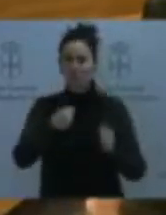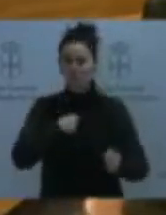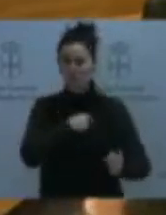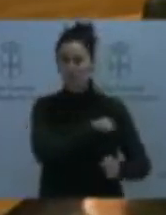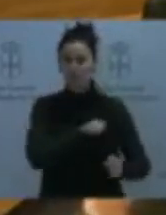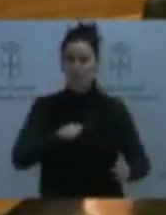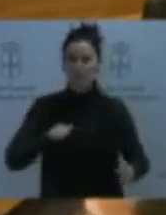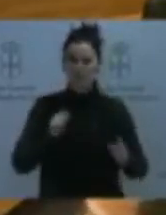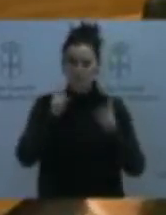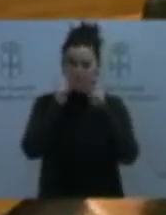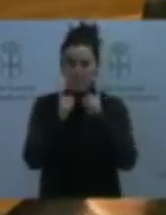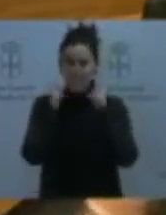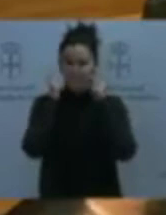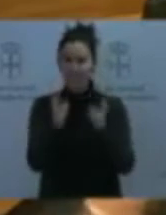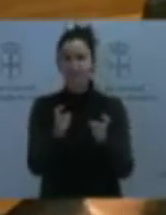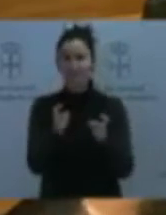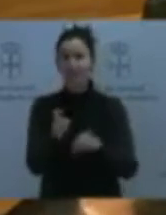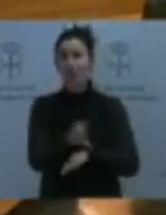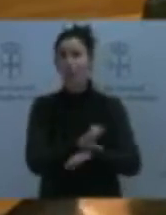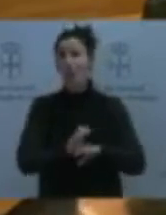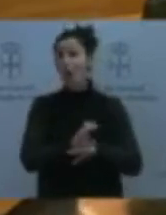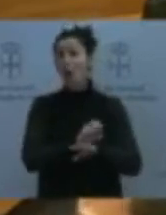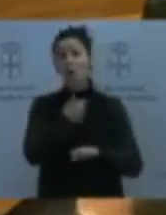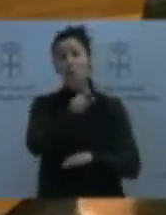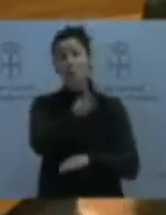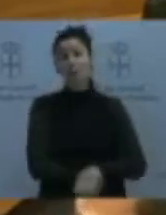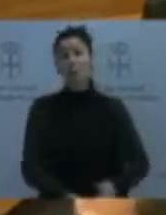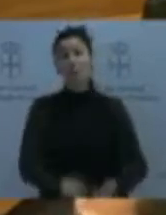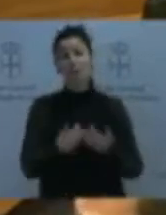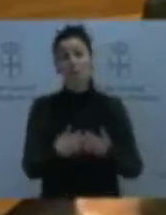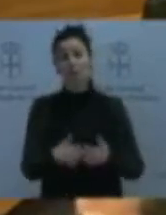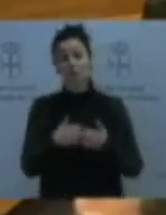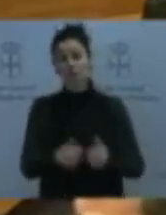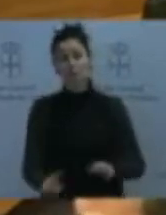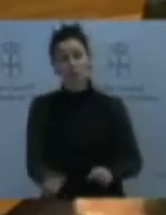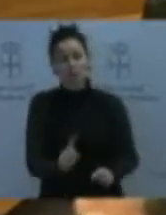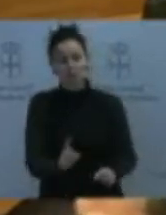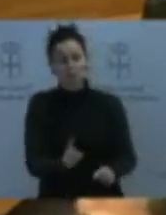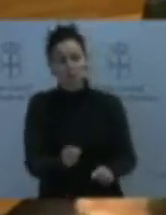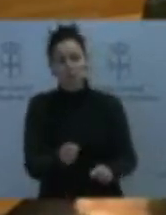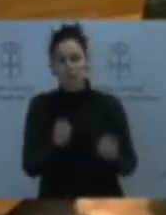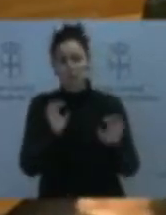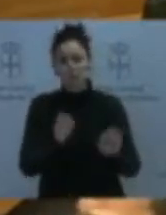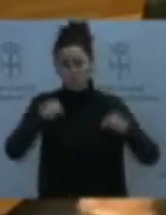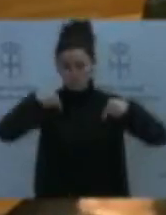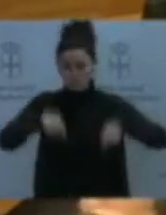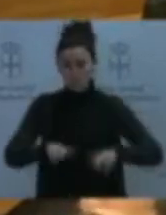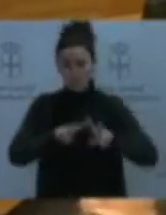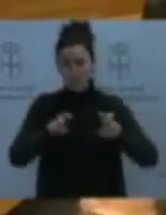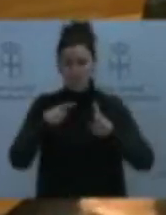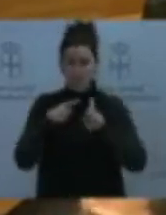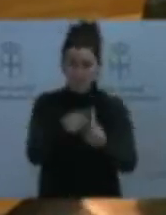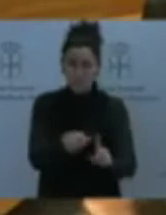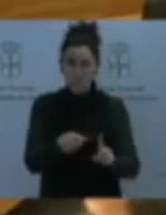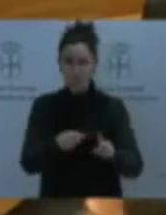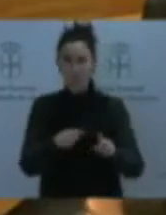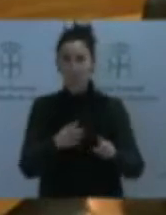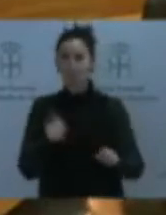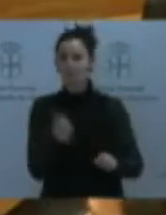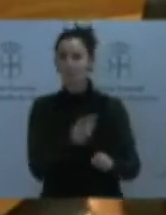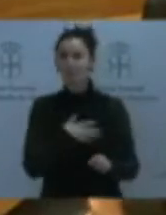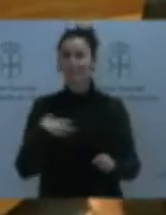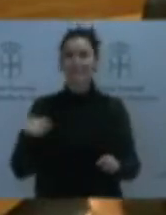Industria, que está permanentemente en este asunto, es conseguir que efectivamente se pueda resolver el